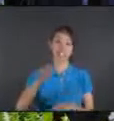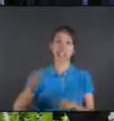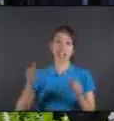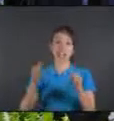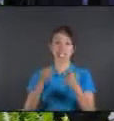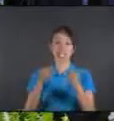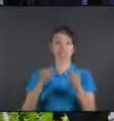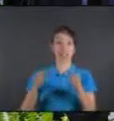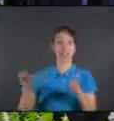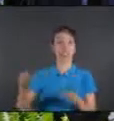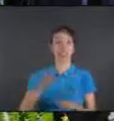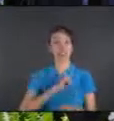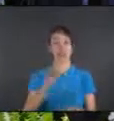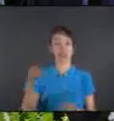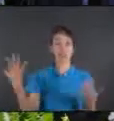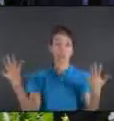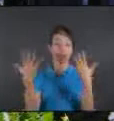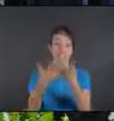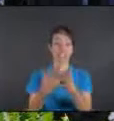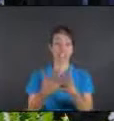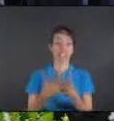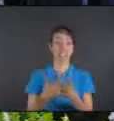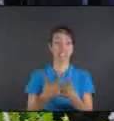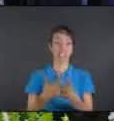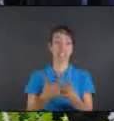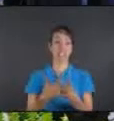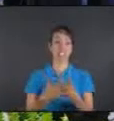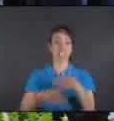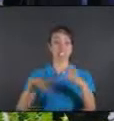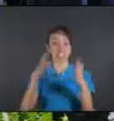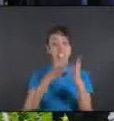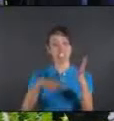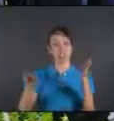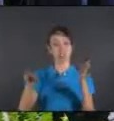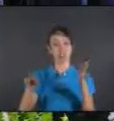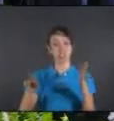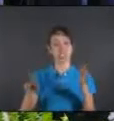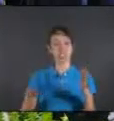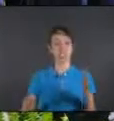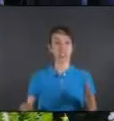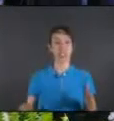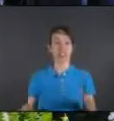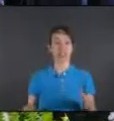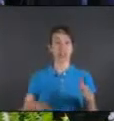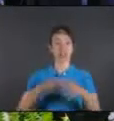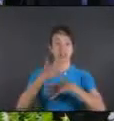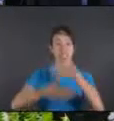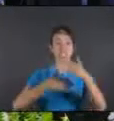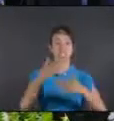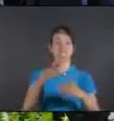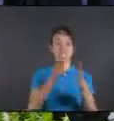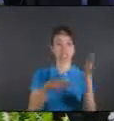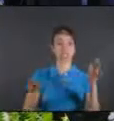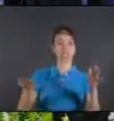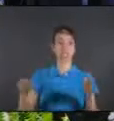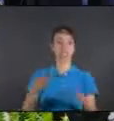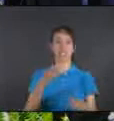a escudriñarse por el Espíritu cosas que está haciendo que son simple y sencillamente mezclas